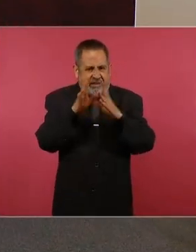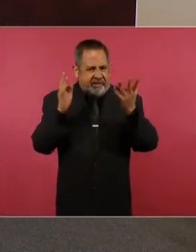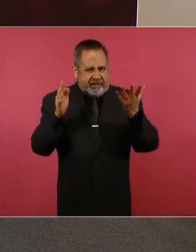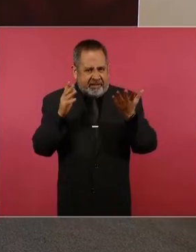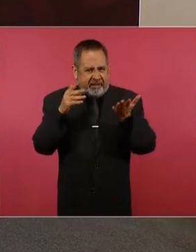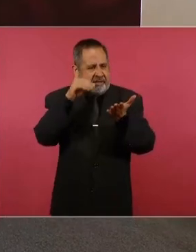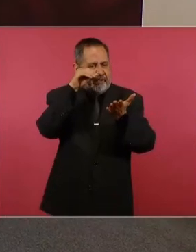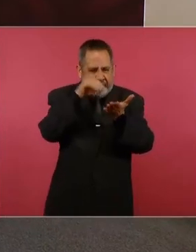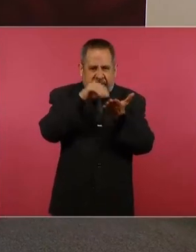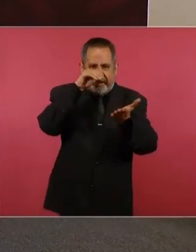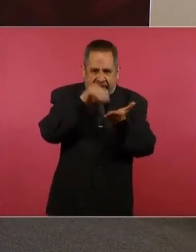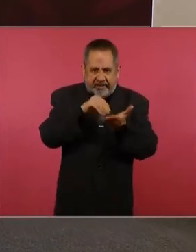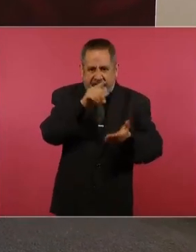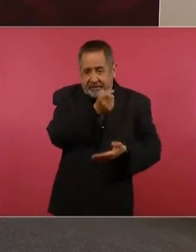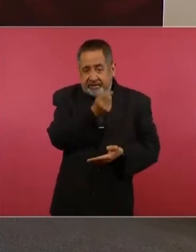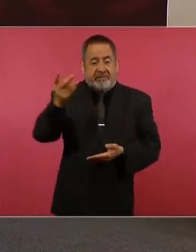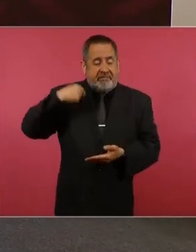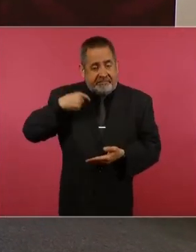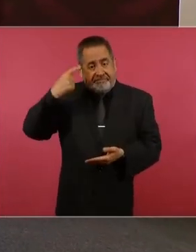Todavía hay gente